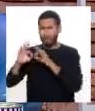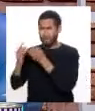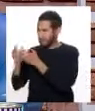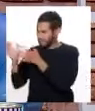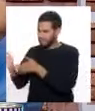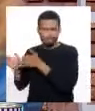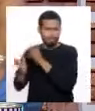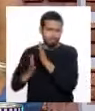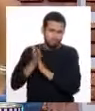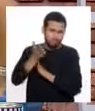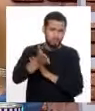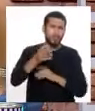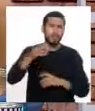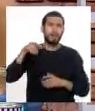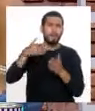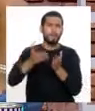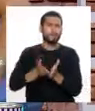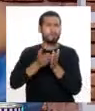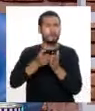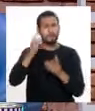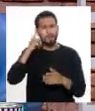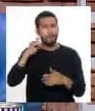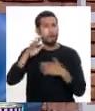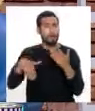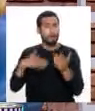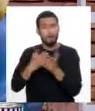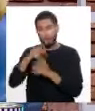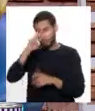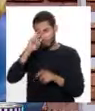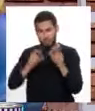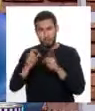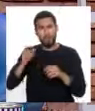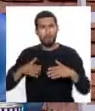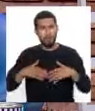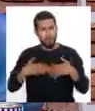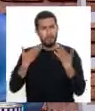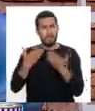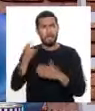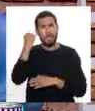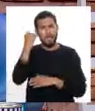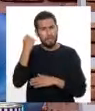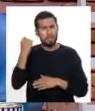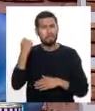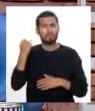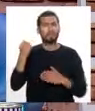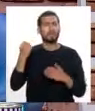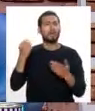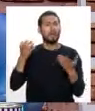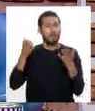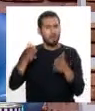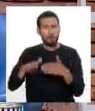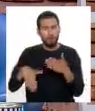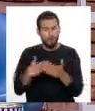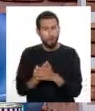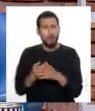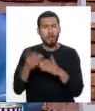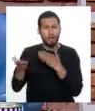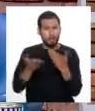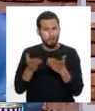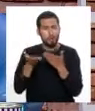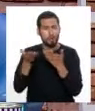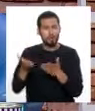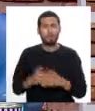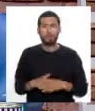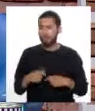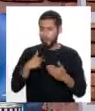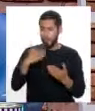y se van a las PIAS para hacer que todos los peruanos tengamos los derechos y acceder a todos los servicios que se ofrecen. Vamos